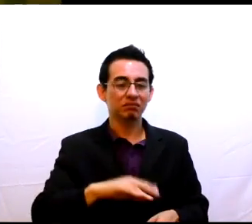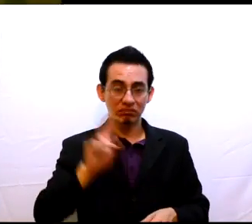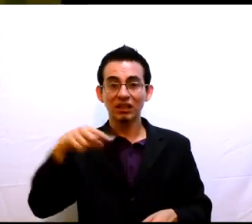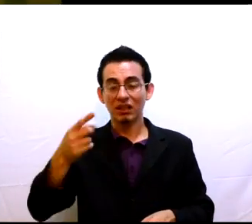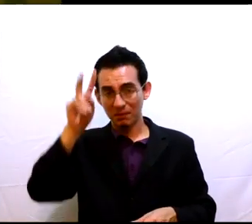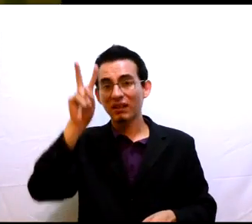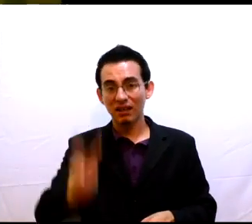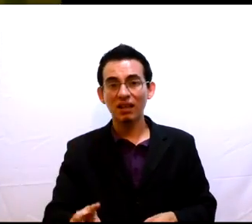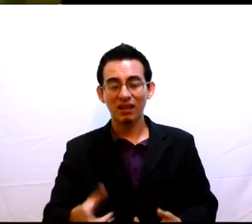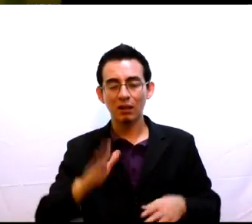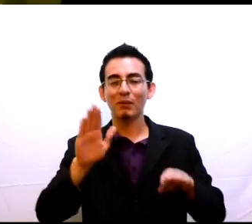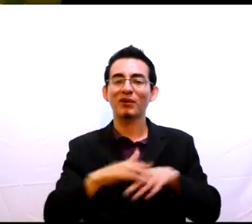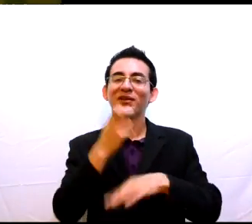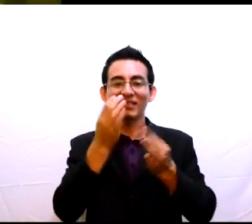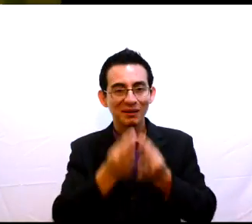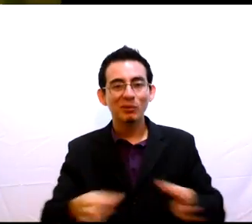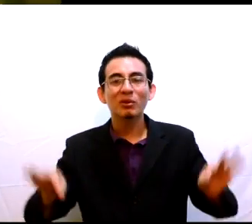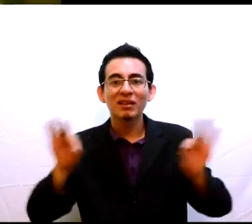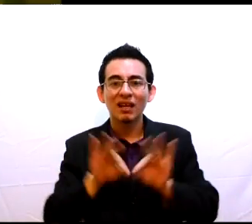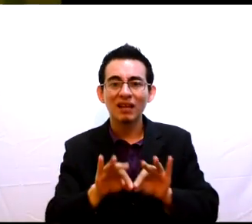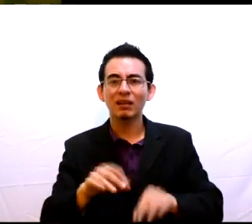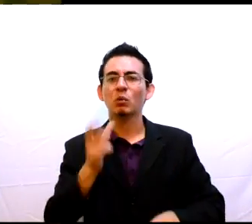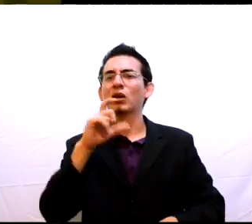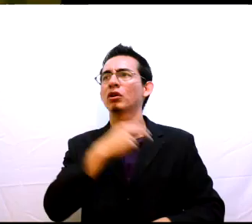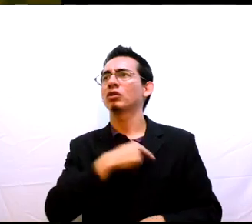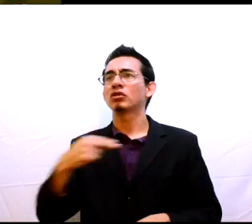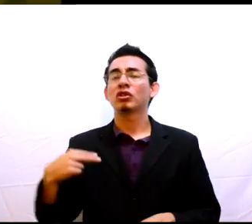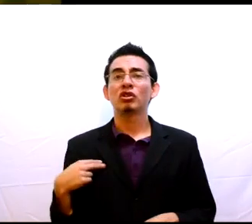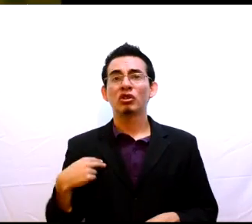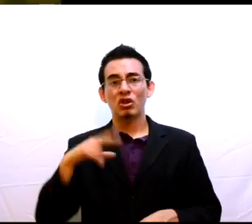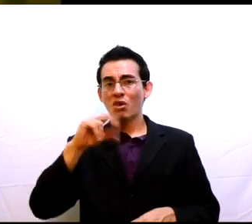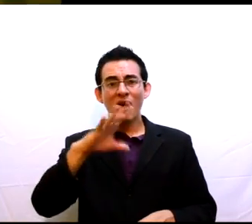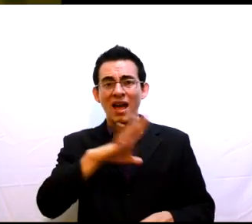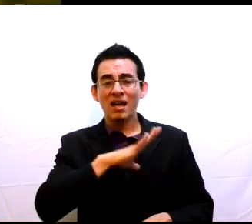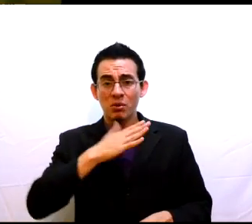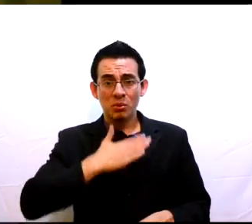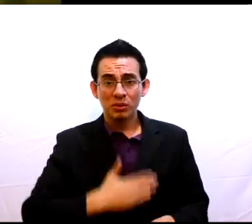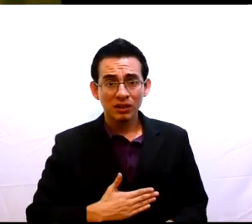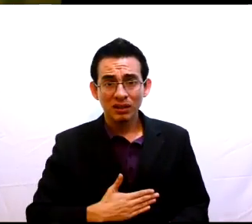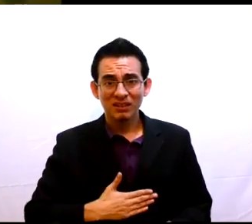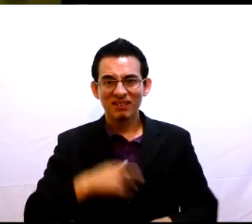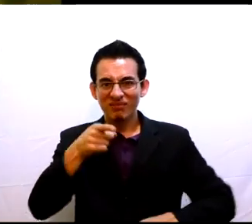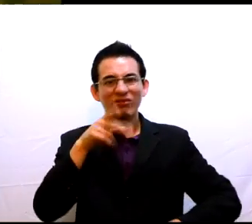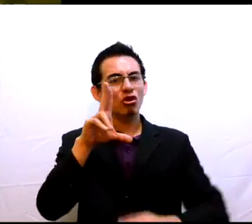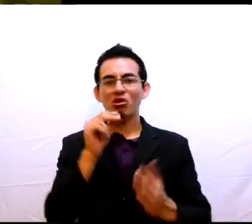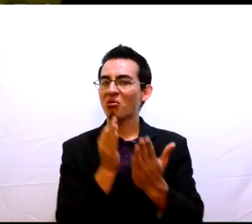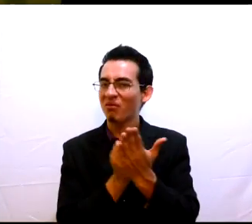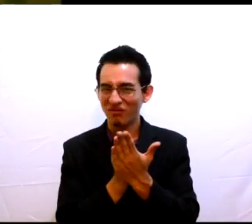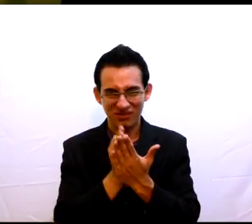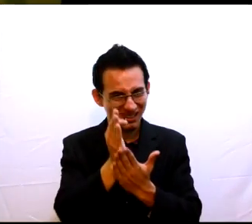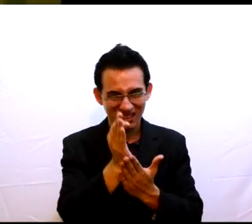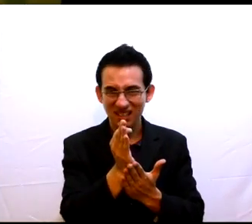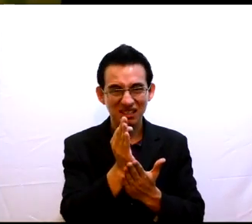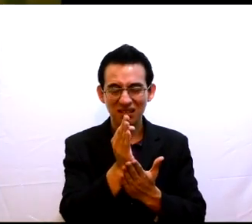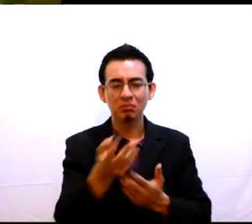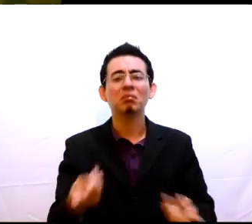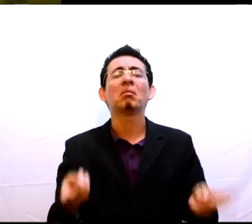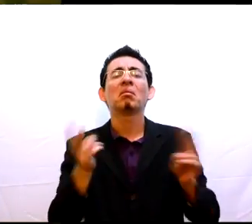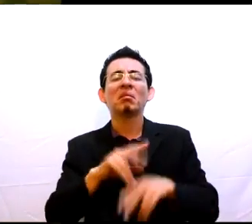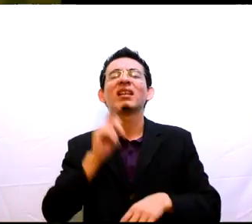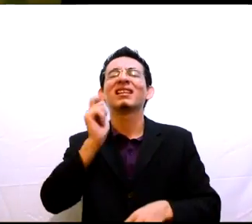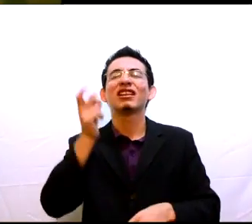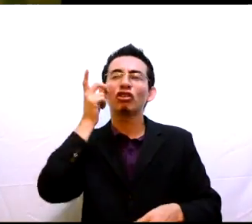versículo 11 pues si en las riquezas injustas o terrenales no fuisteis fieles quien nos